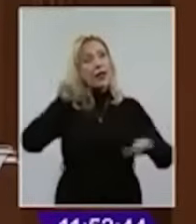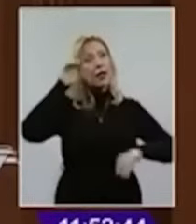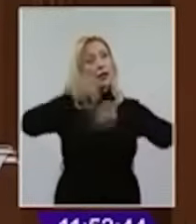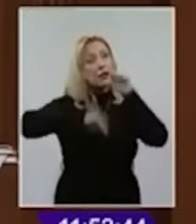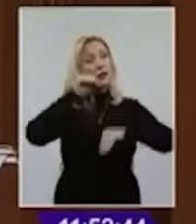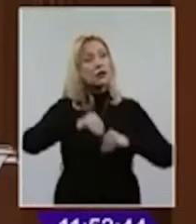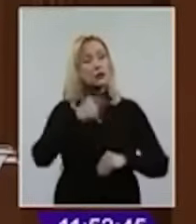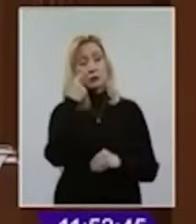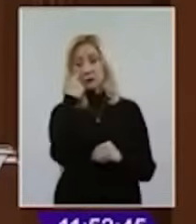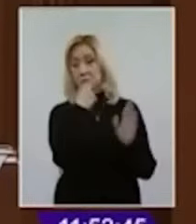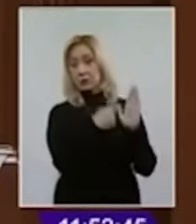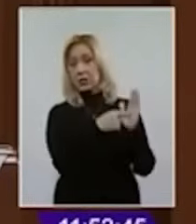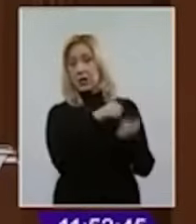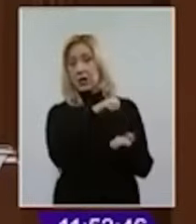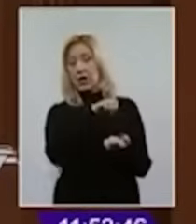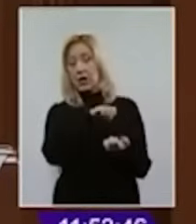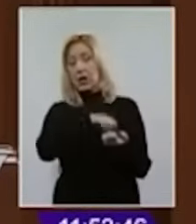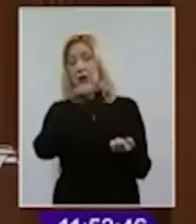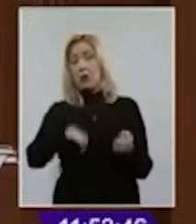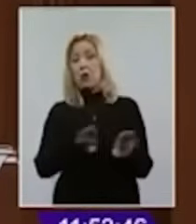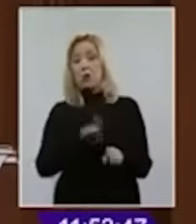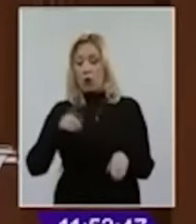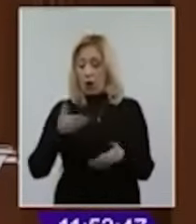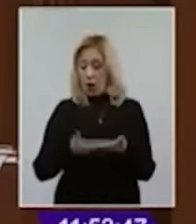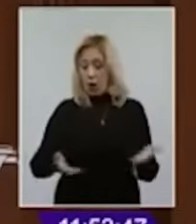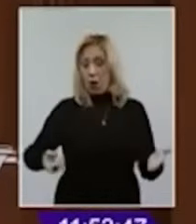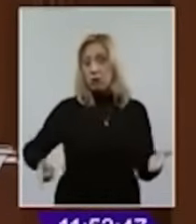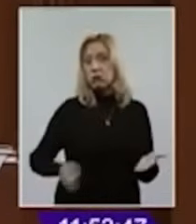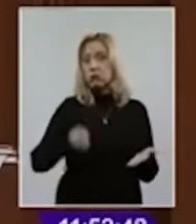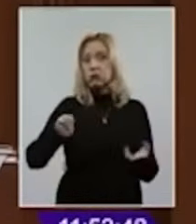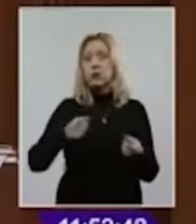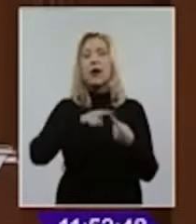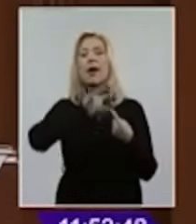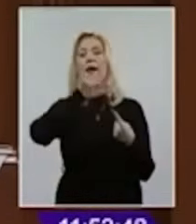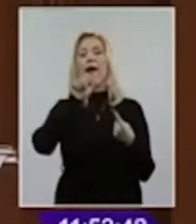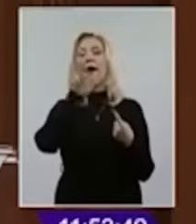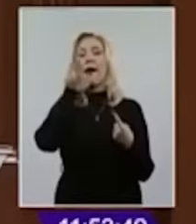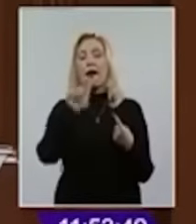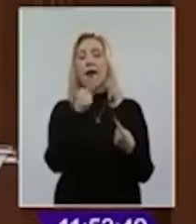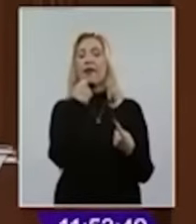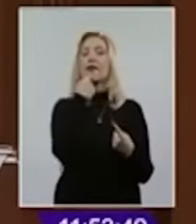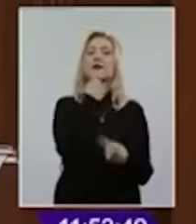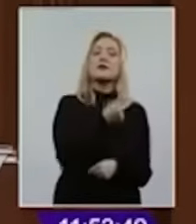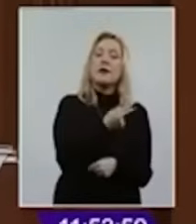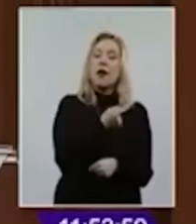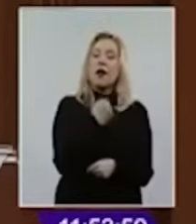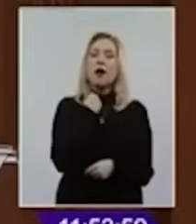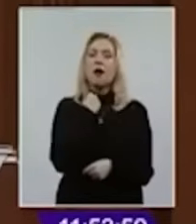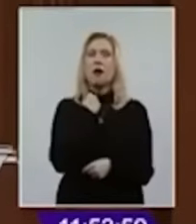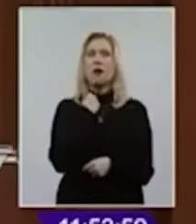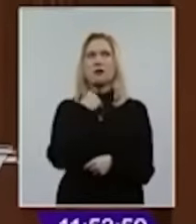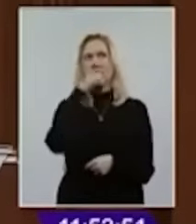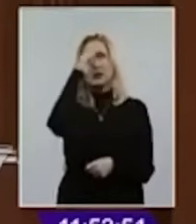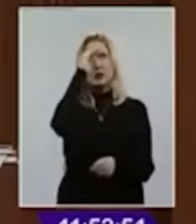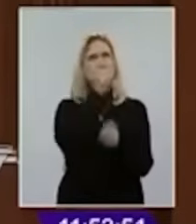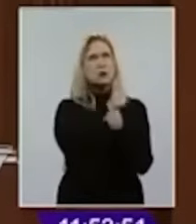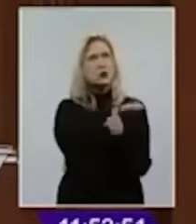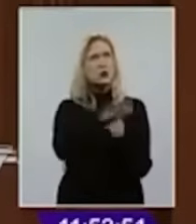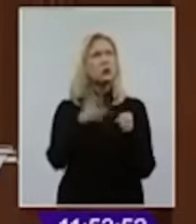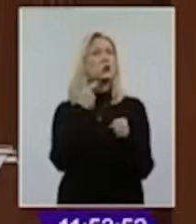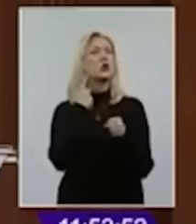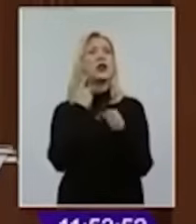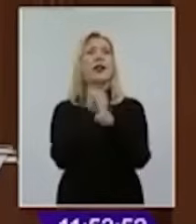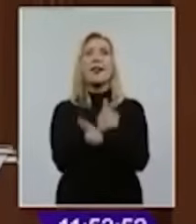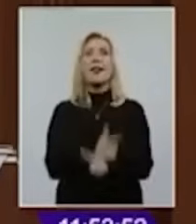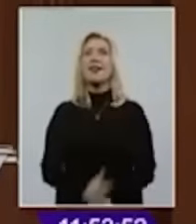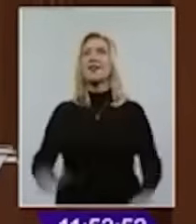hasta nuestros días. Heriberto Jara decía que no se concibe la libertad política cuando la